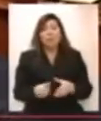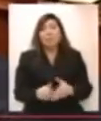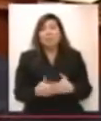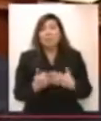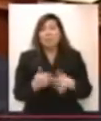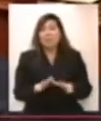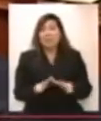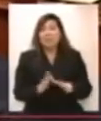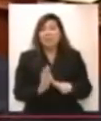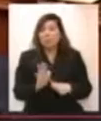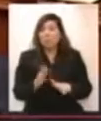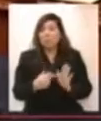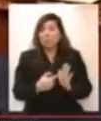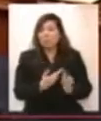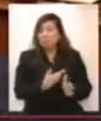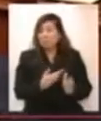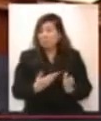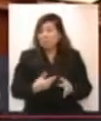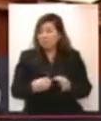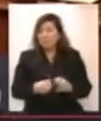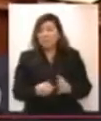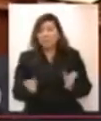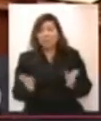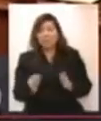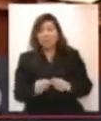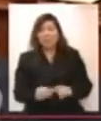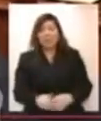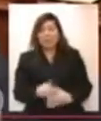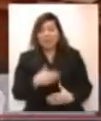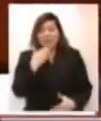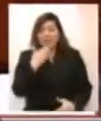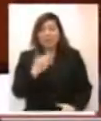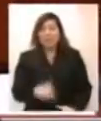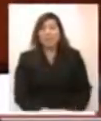que ya a través de su presidente lo han explicado a la representación nacional. Gracias. Muchas gracias.